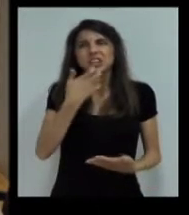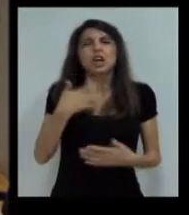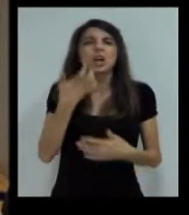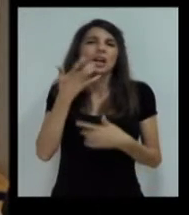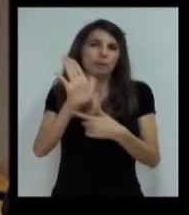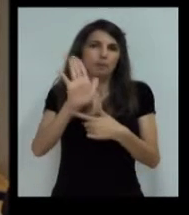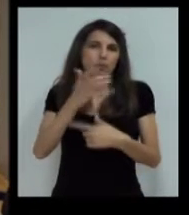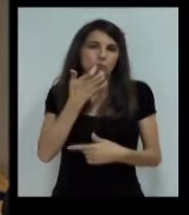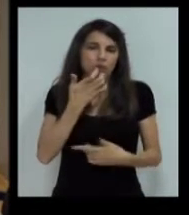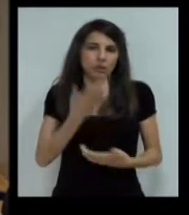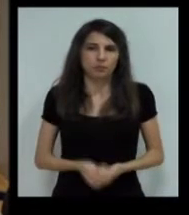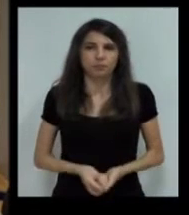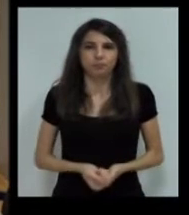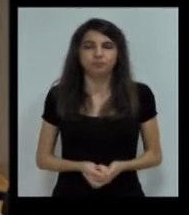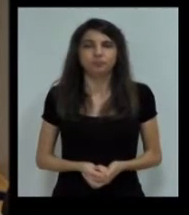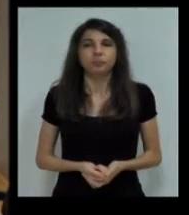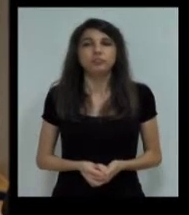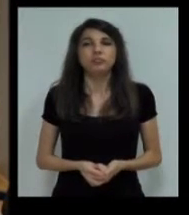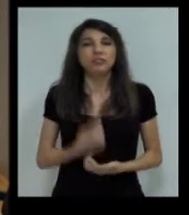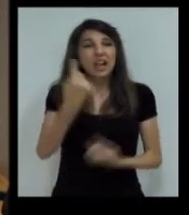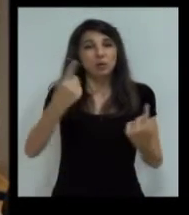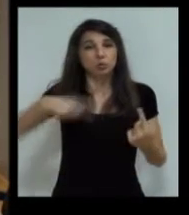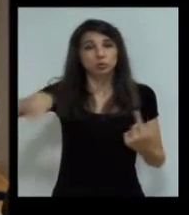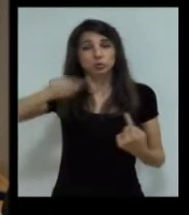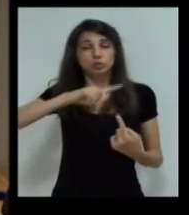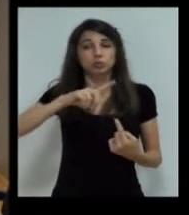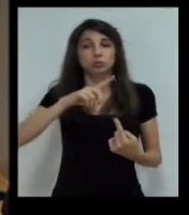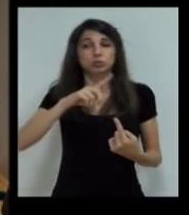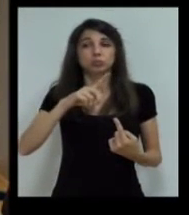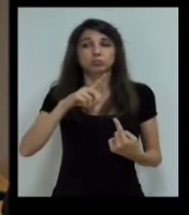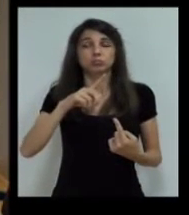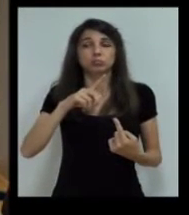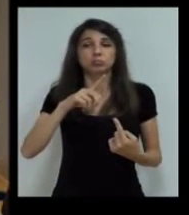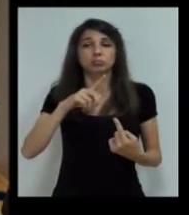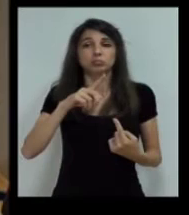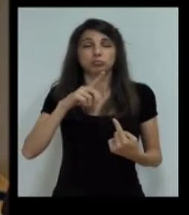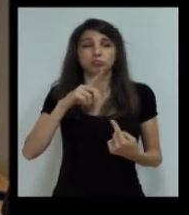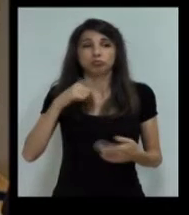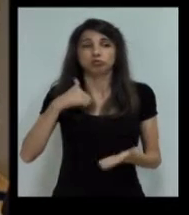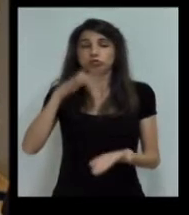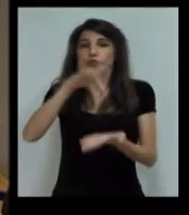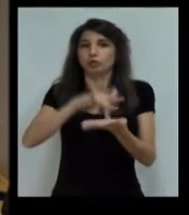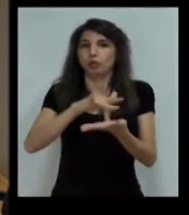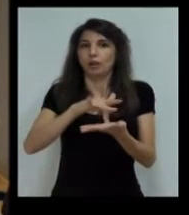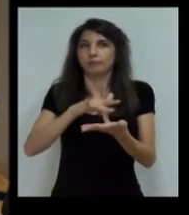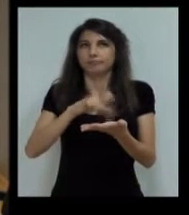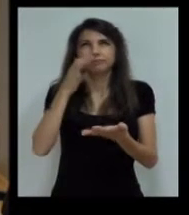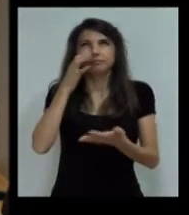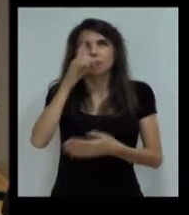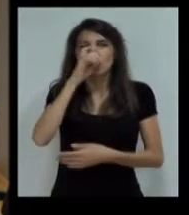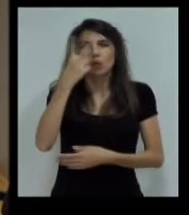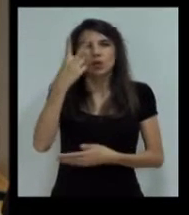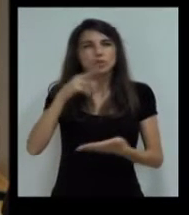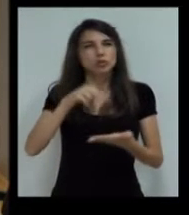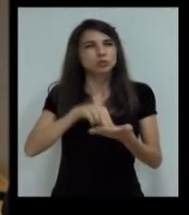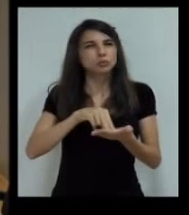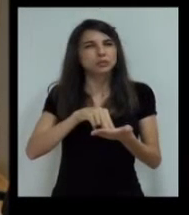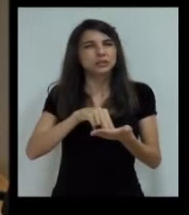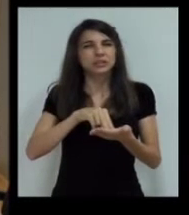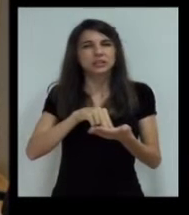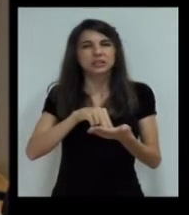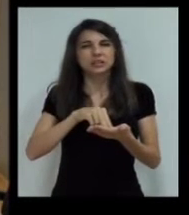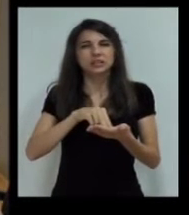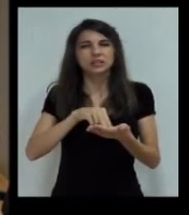¿no? En el que algunos de nosotros pues nos tocó participar directamente. En el año